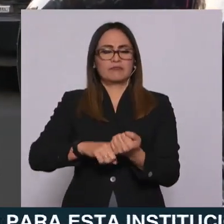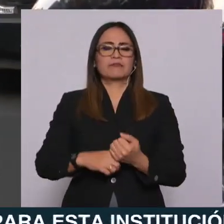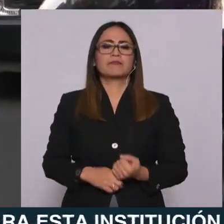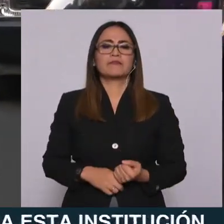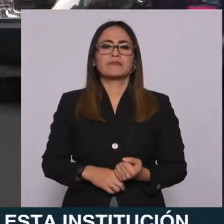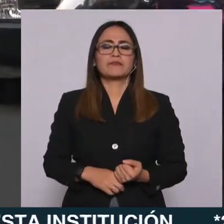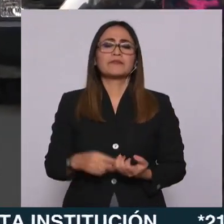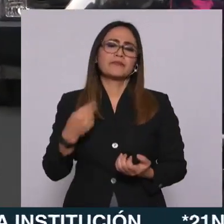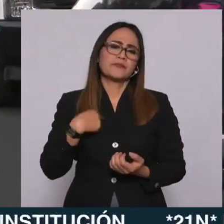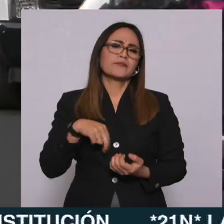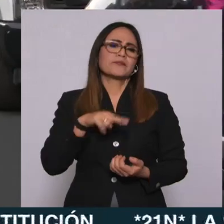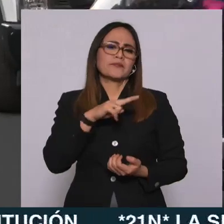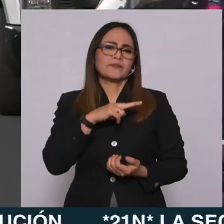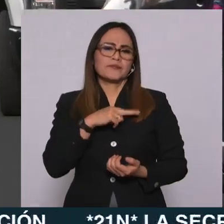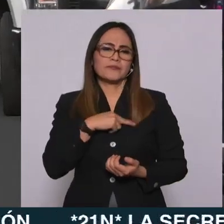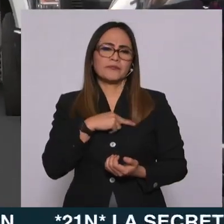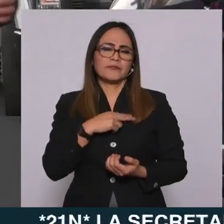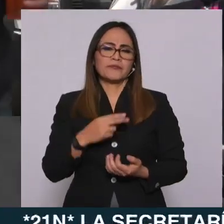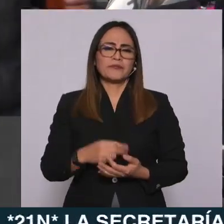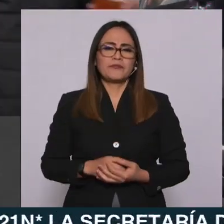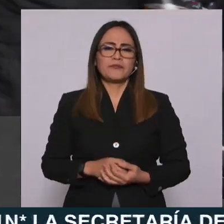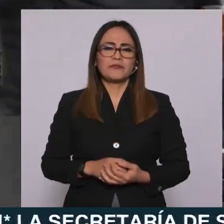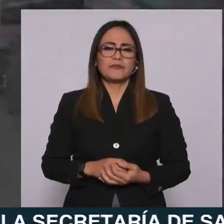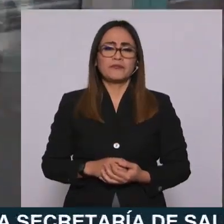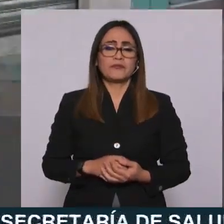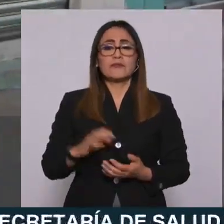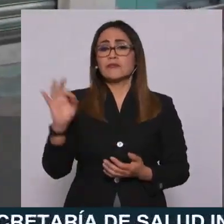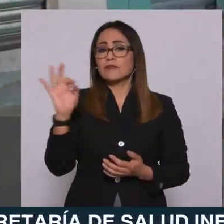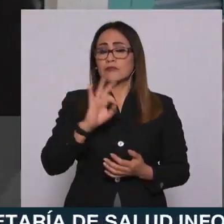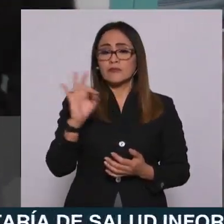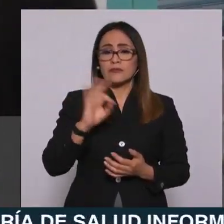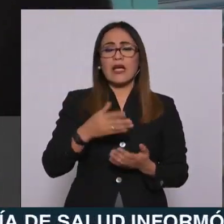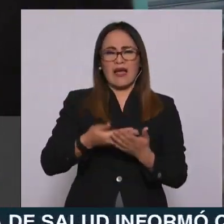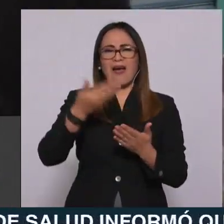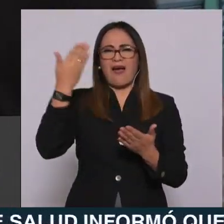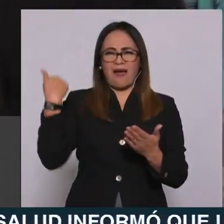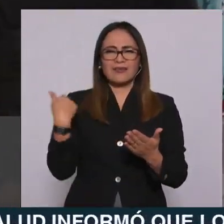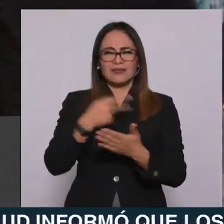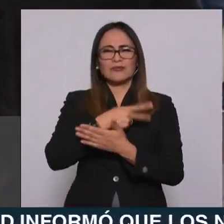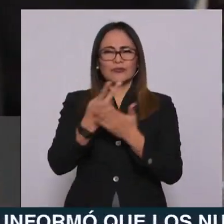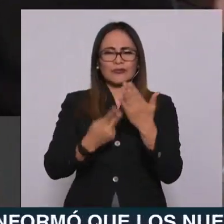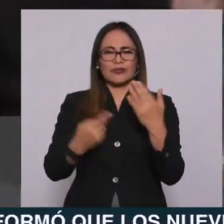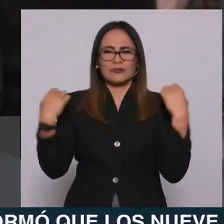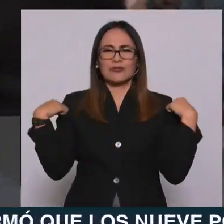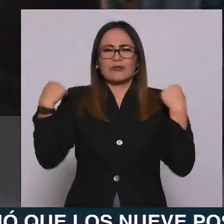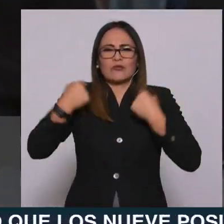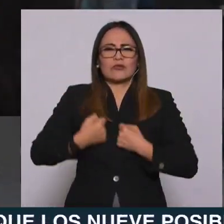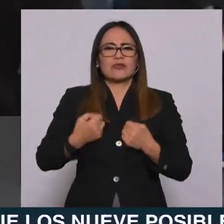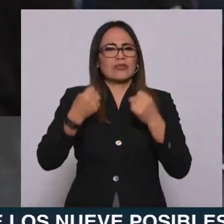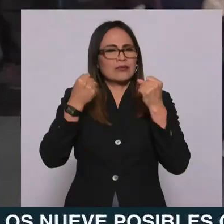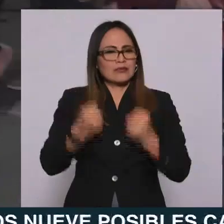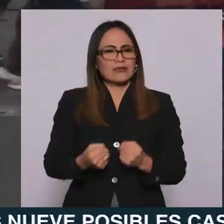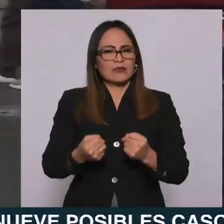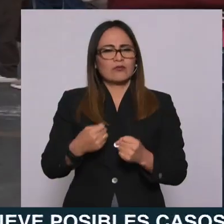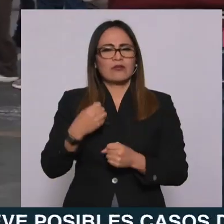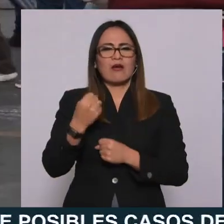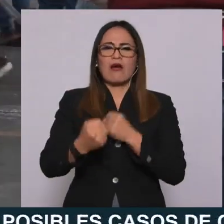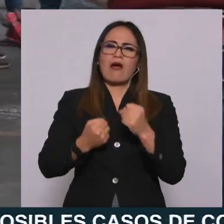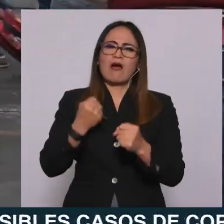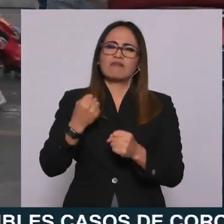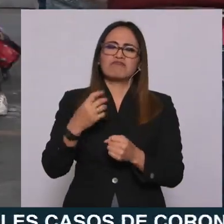posición tiene que ver con que en el momento que se aplicó Mochila Segura a principios